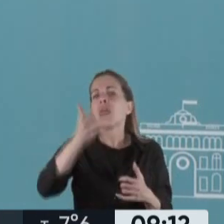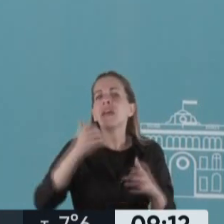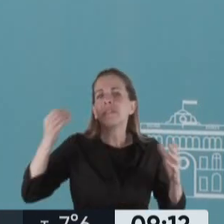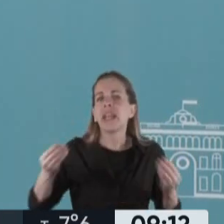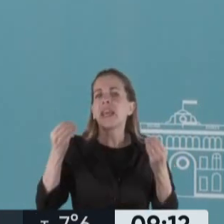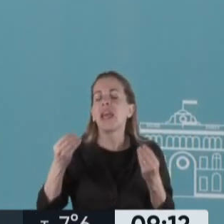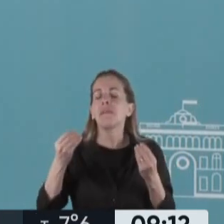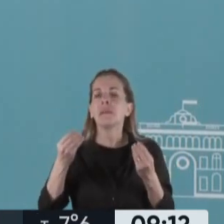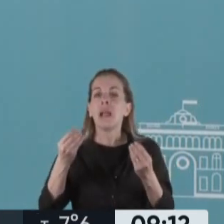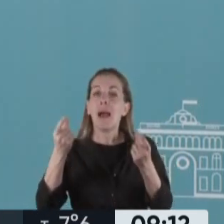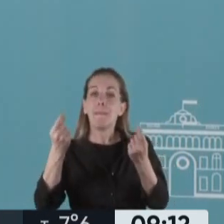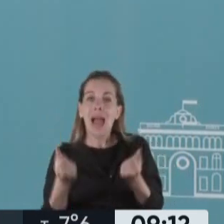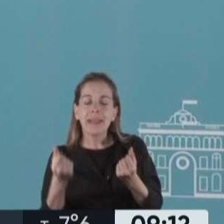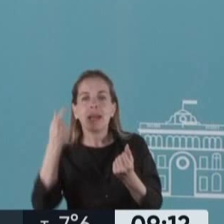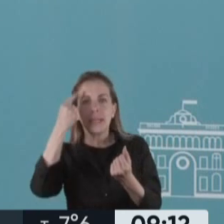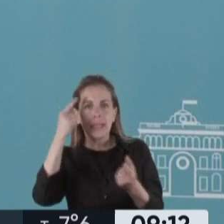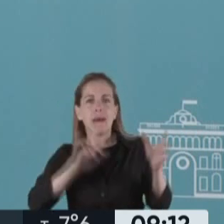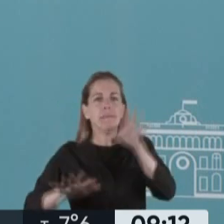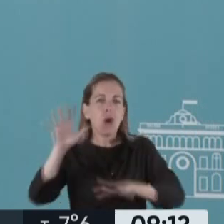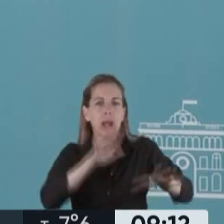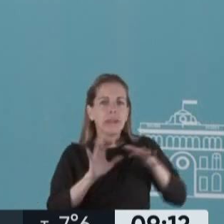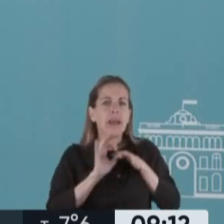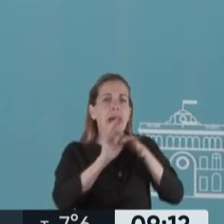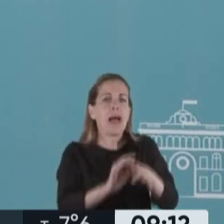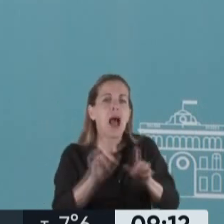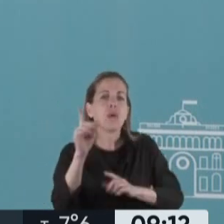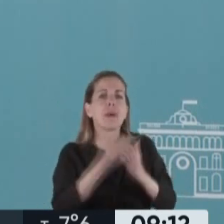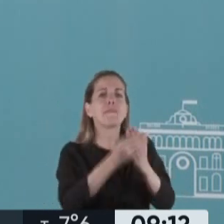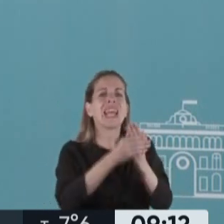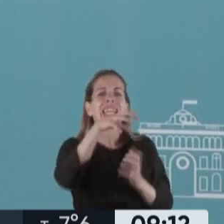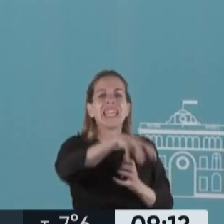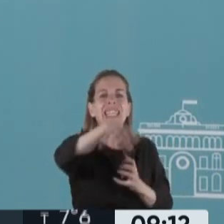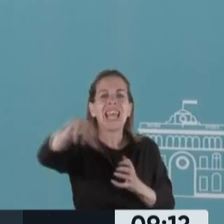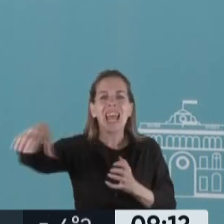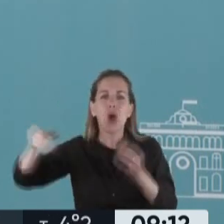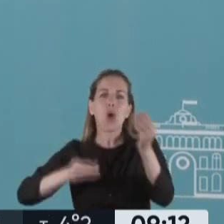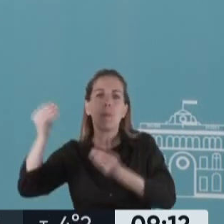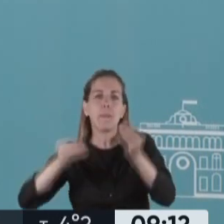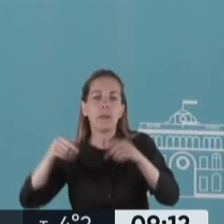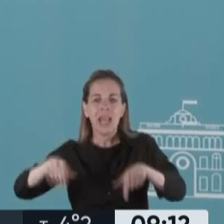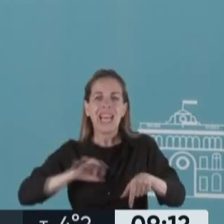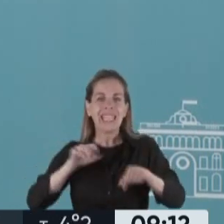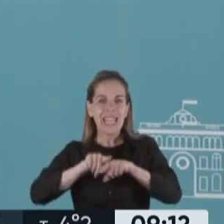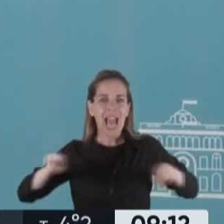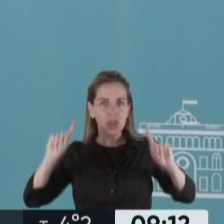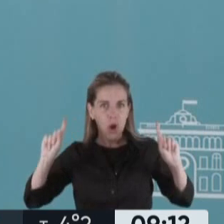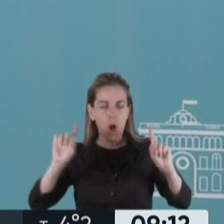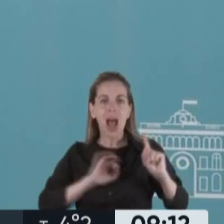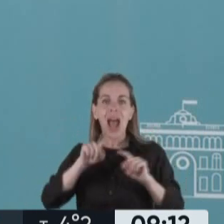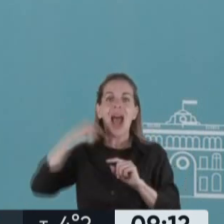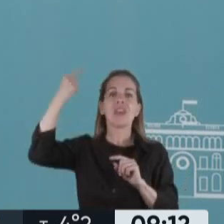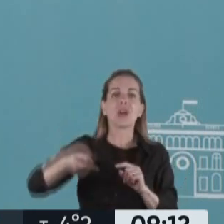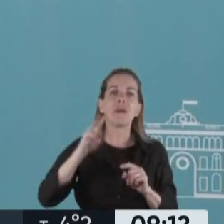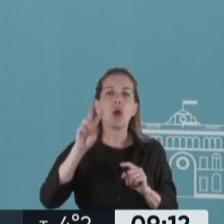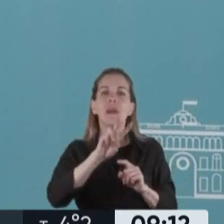que estaban otorgados, pisados, si se quiere, en algunos ministerios para cosas que no iban a suceder este año, sino que van a suceder el año que viene. En